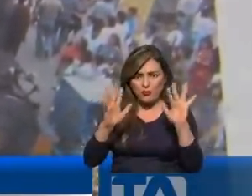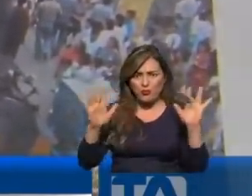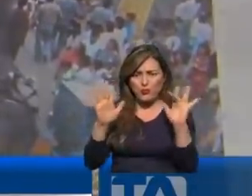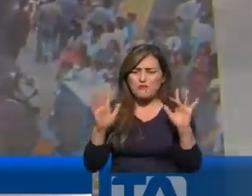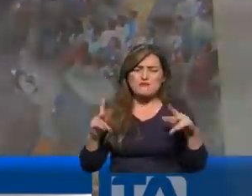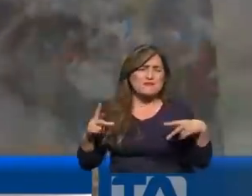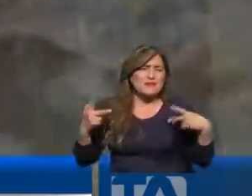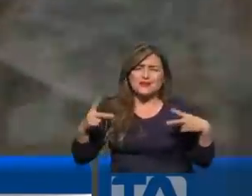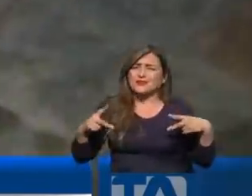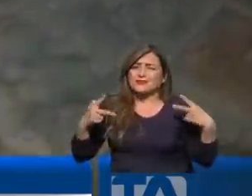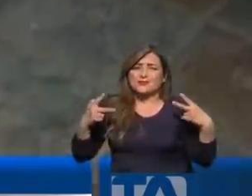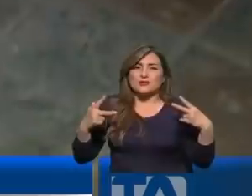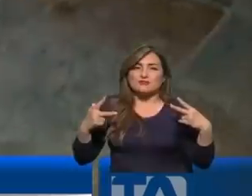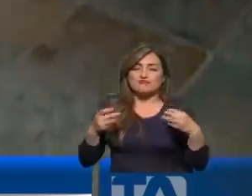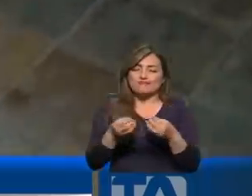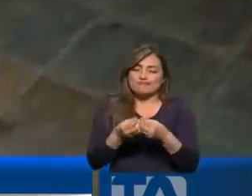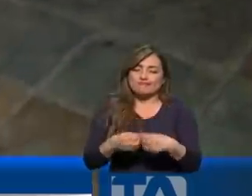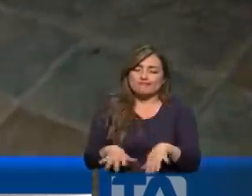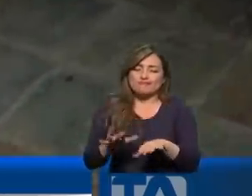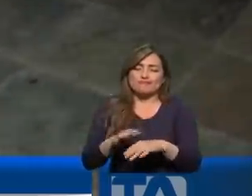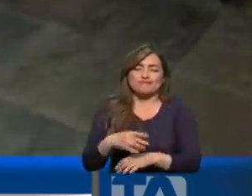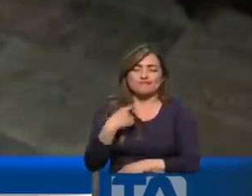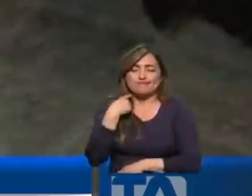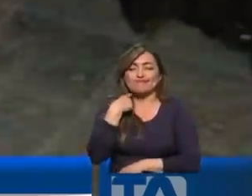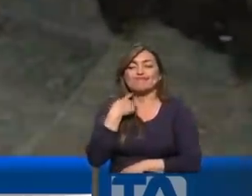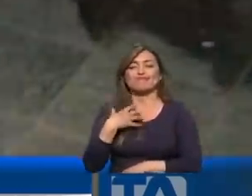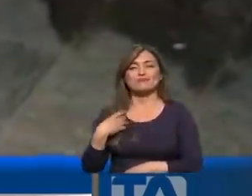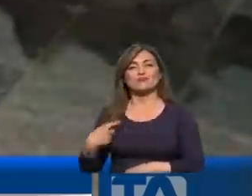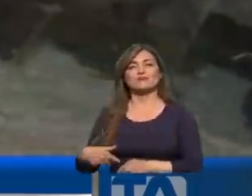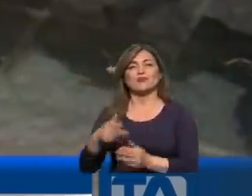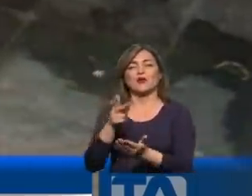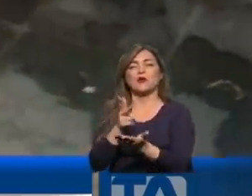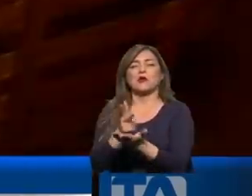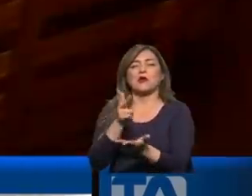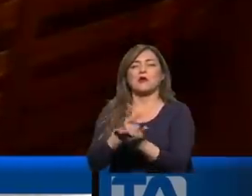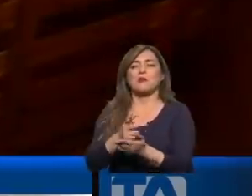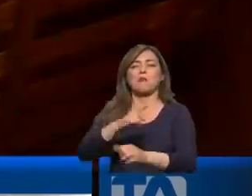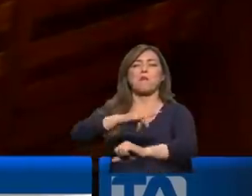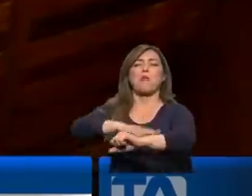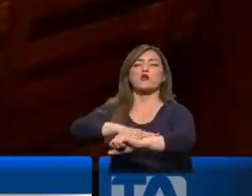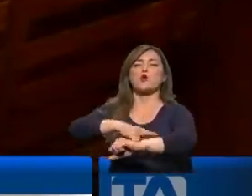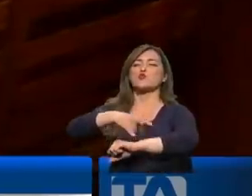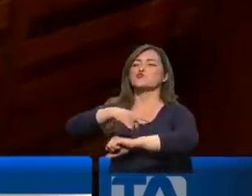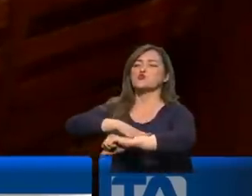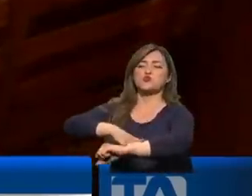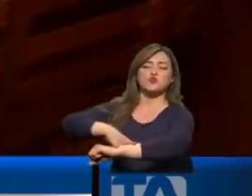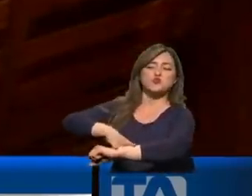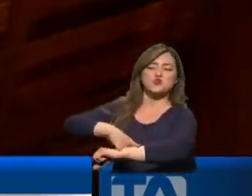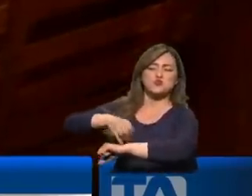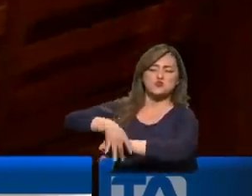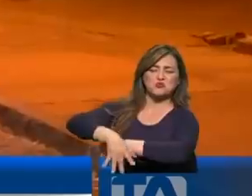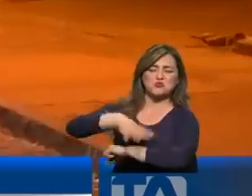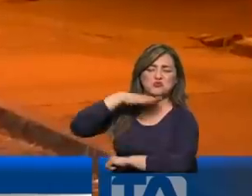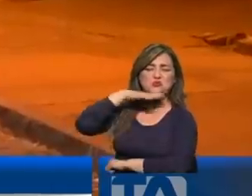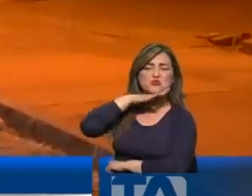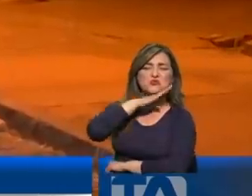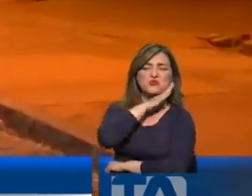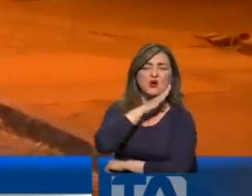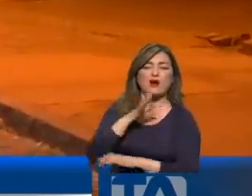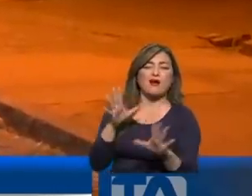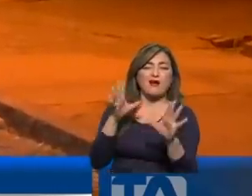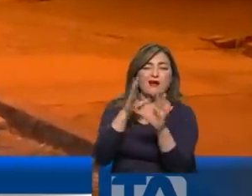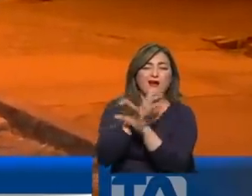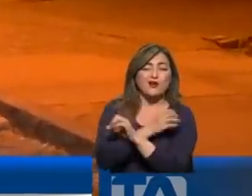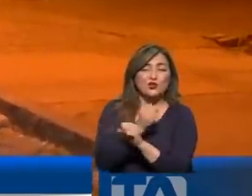de vida. Todo eso se perdió. La estación hoy sirve de baño y en las noches es pura penumbra, pues no hay luz, lo que ha dado